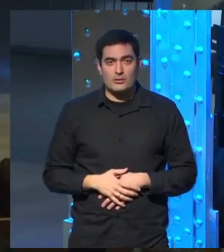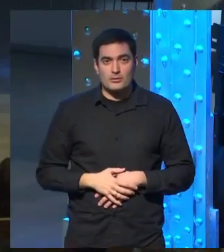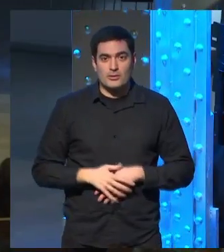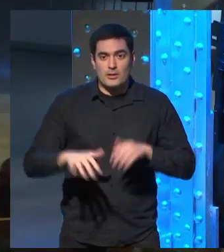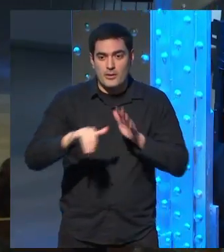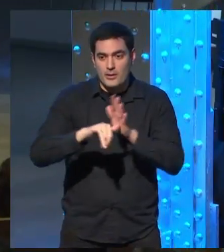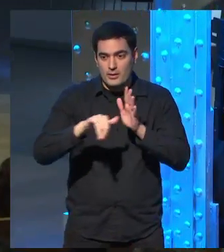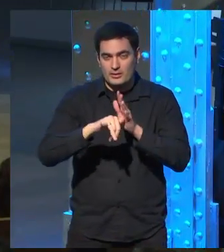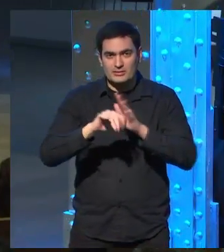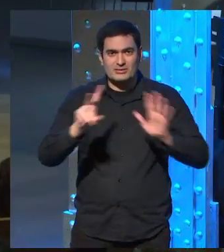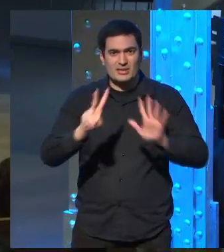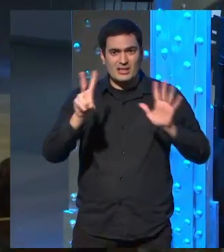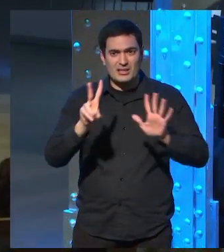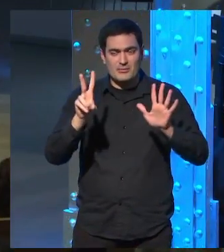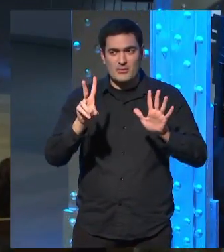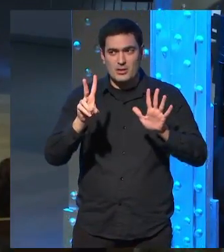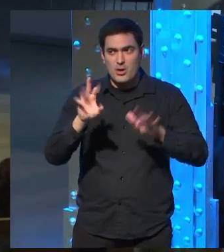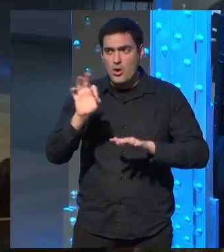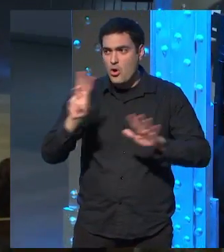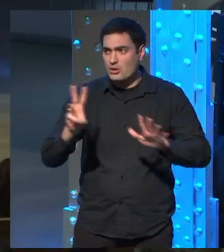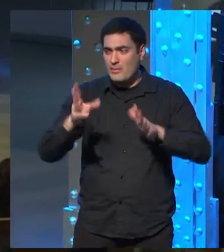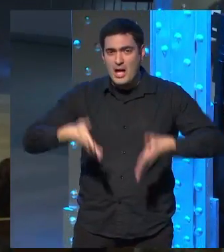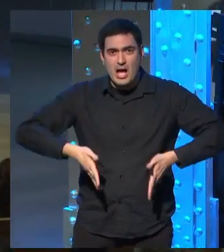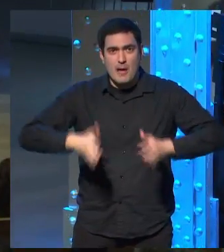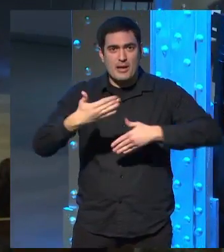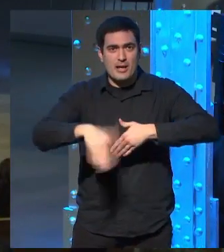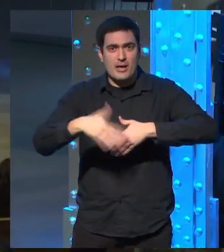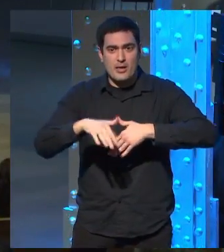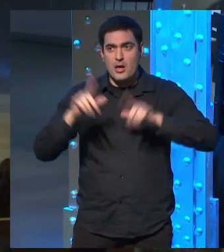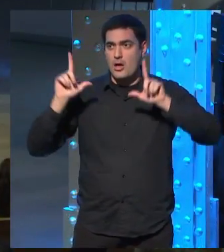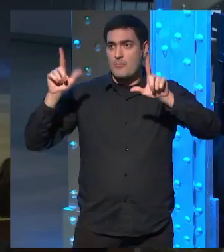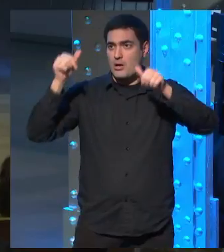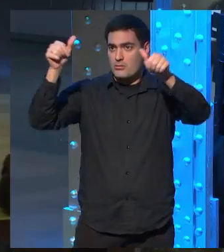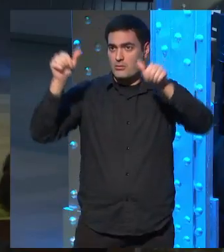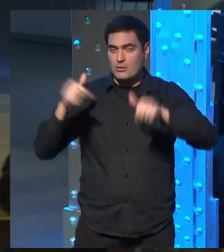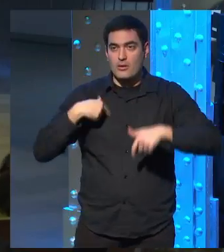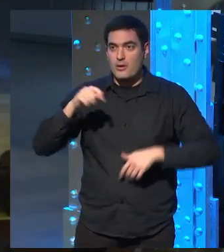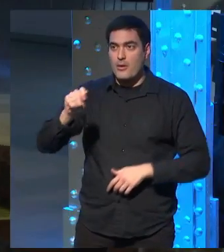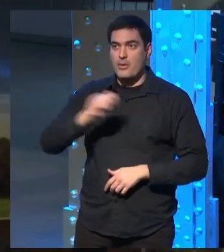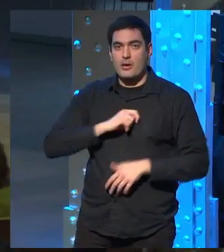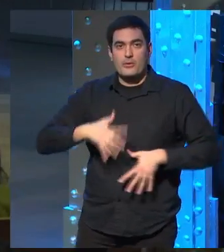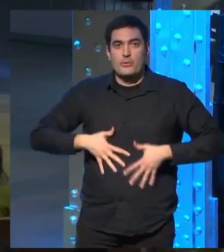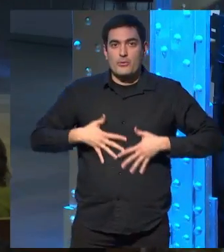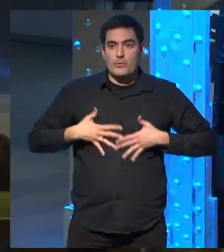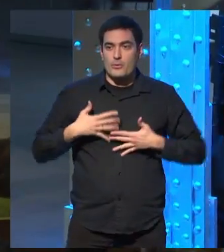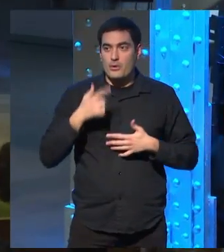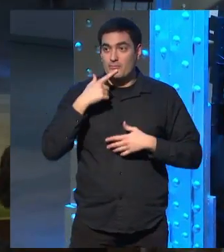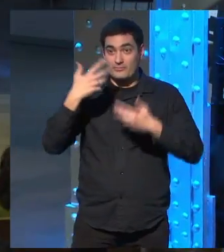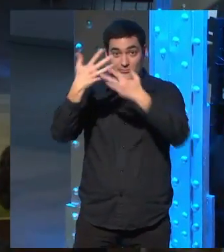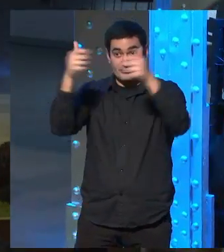cerca a la altura de la séptima, entre la octava avenida, hay una placa que es muy emocionante, que dice aquí